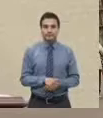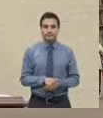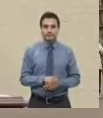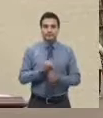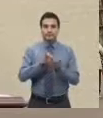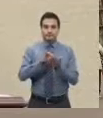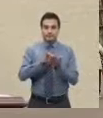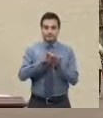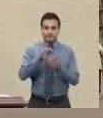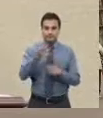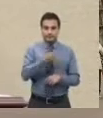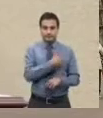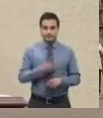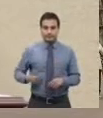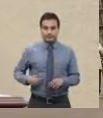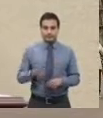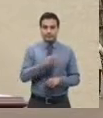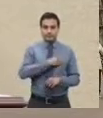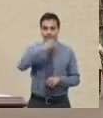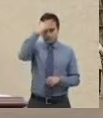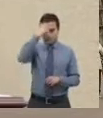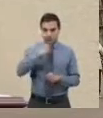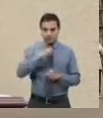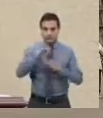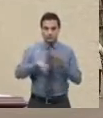Gracias, presidente. Buenas noches a todas y a todos.